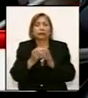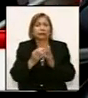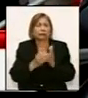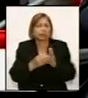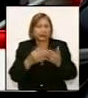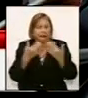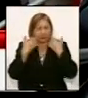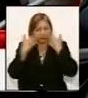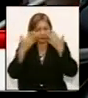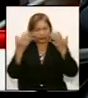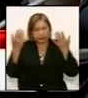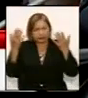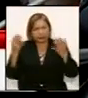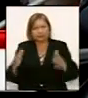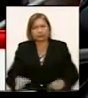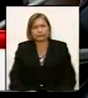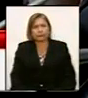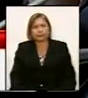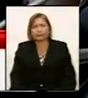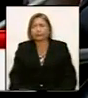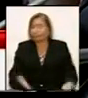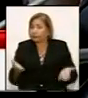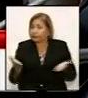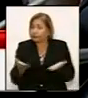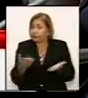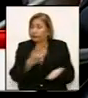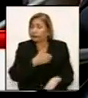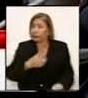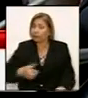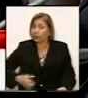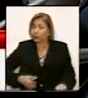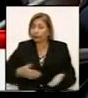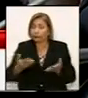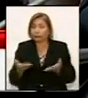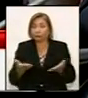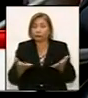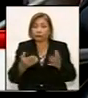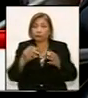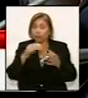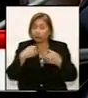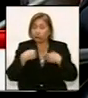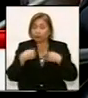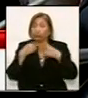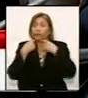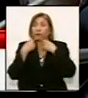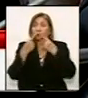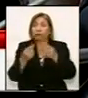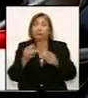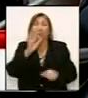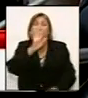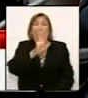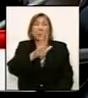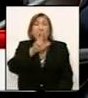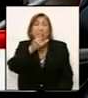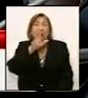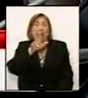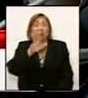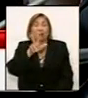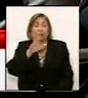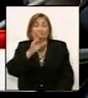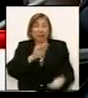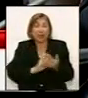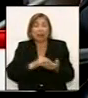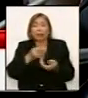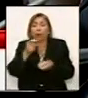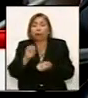una barbaridad. Y aquí de lo que se trata, presidente, lo siguiente. En esto nos hemos pronunciado 53 veces por la enorme presión que hay de los tenedores de